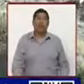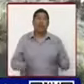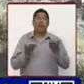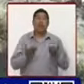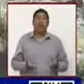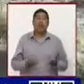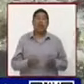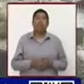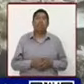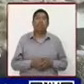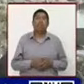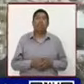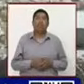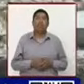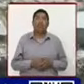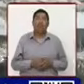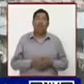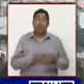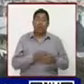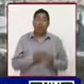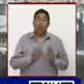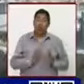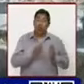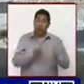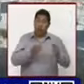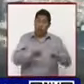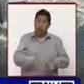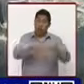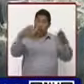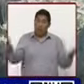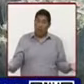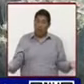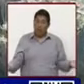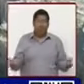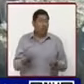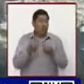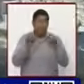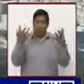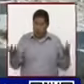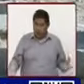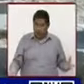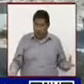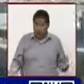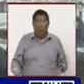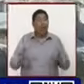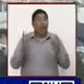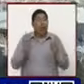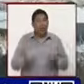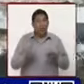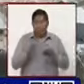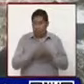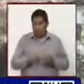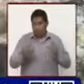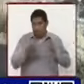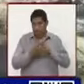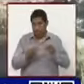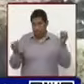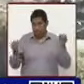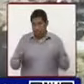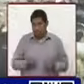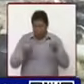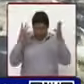Acá, las tumbas abiertas abundan, así como las historias de